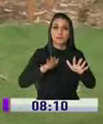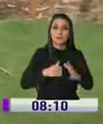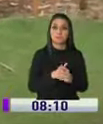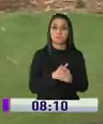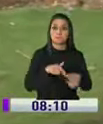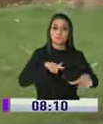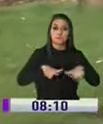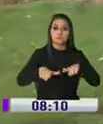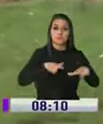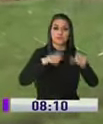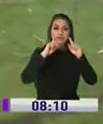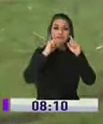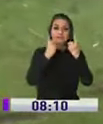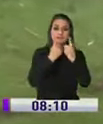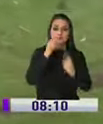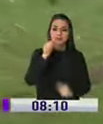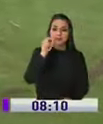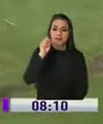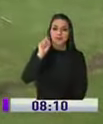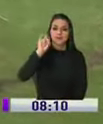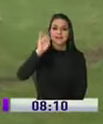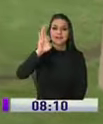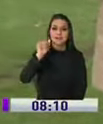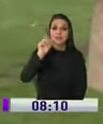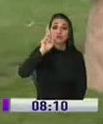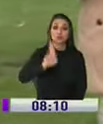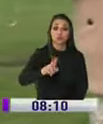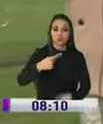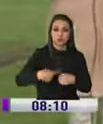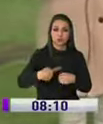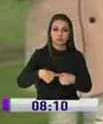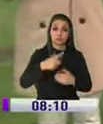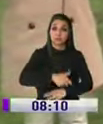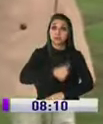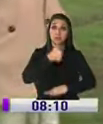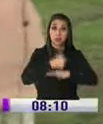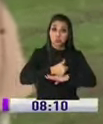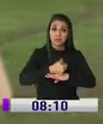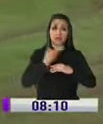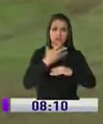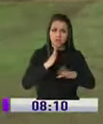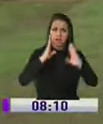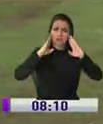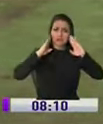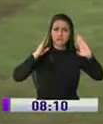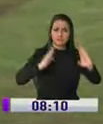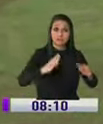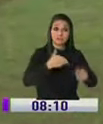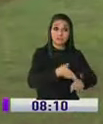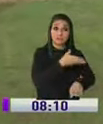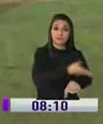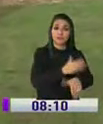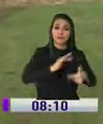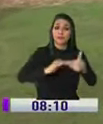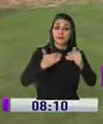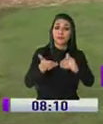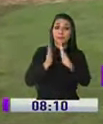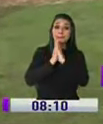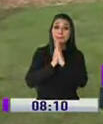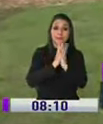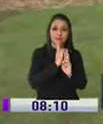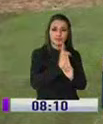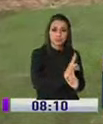Santa Anita, en el sur de la ciudad, las autoridades han respondido a la solicitud de la comunidad y es que están arreglando,